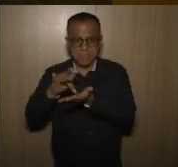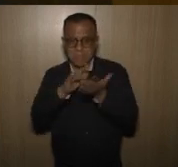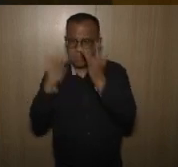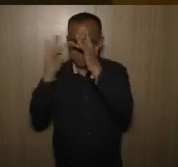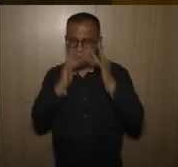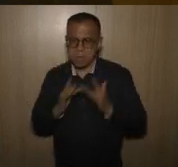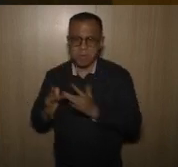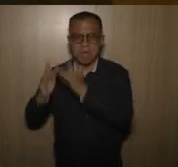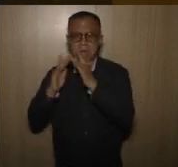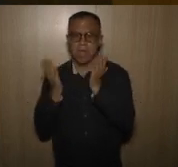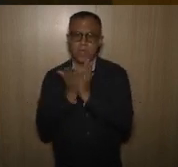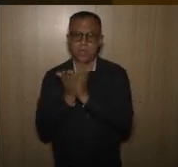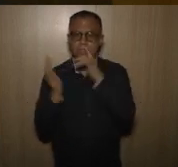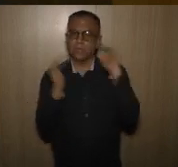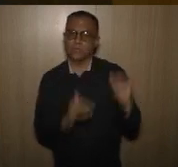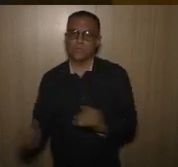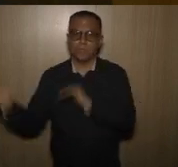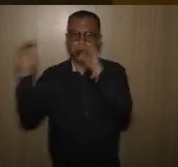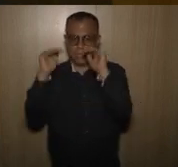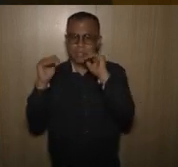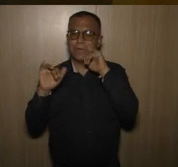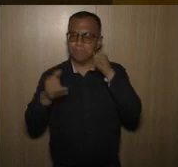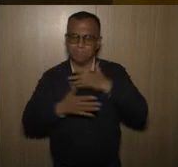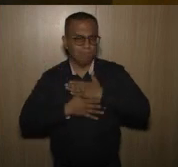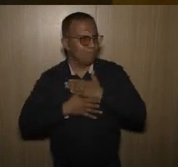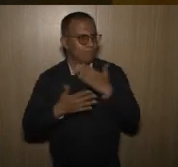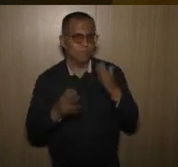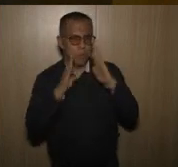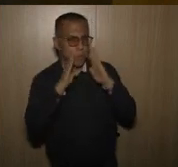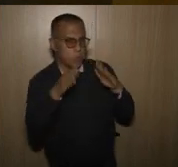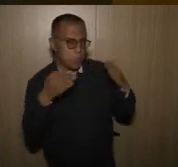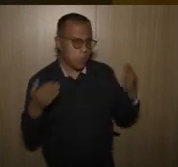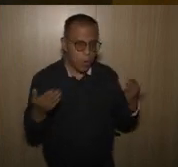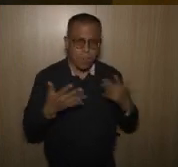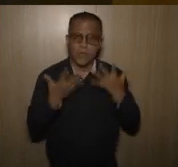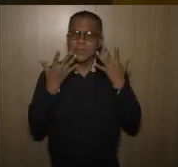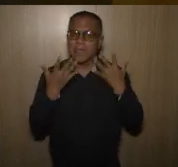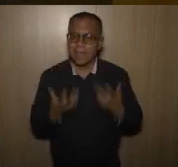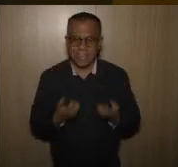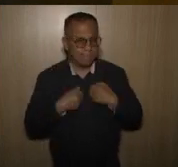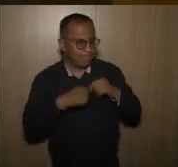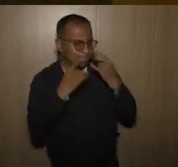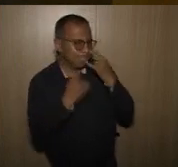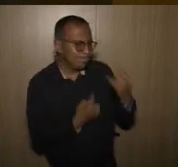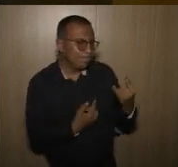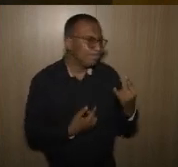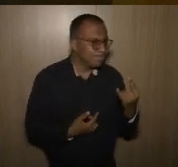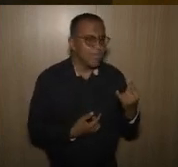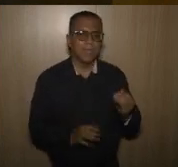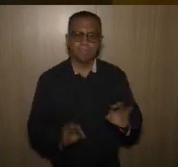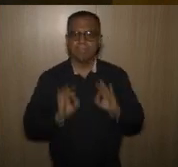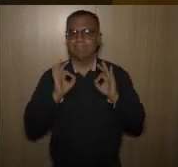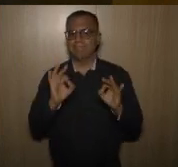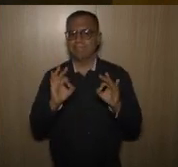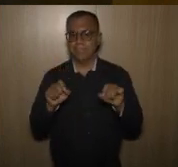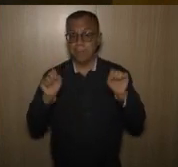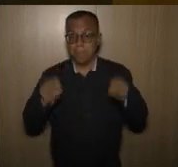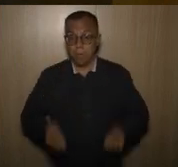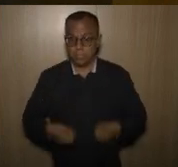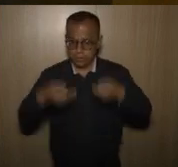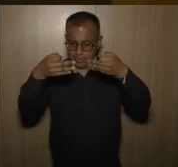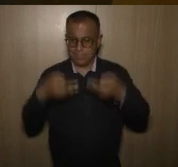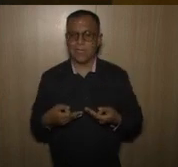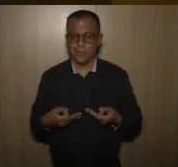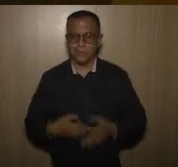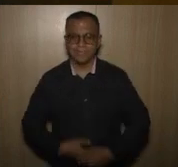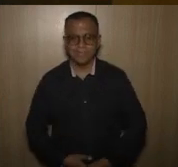de la calidad de la educación superior nos dispongamos, tengamos mucha voluntad, mucho interés de que todo nos salga bien, que seguramente así